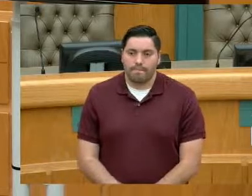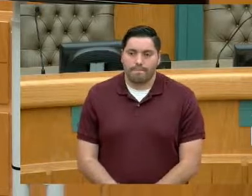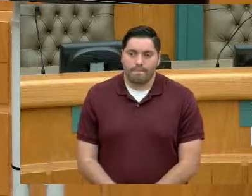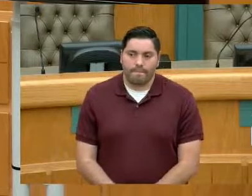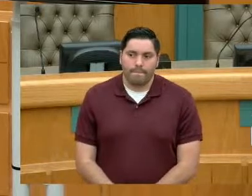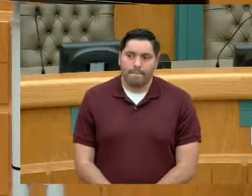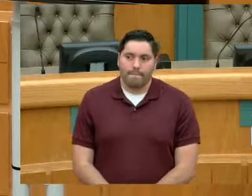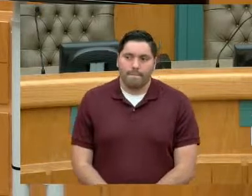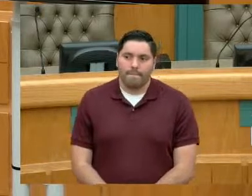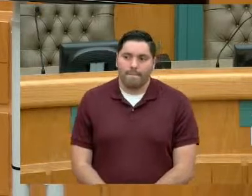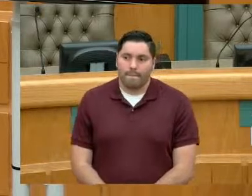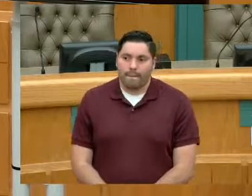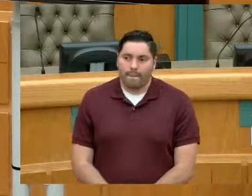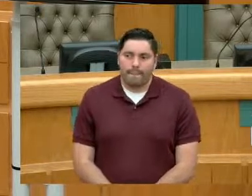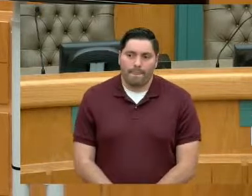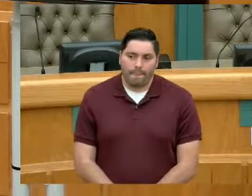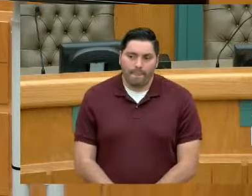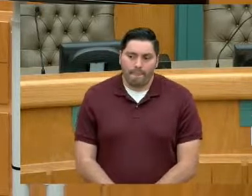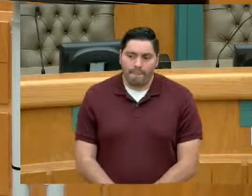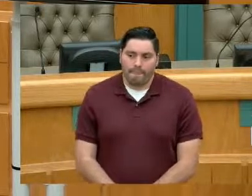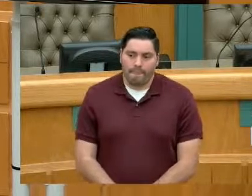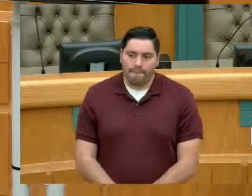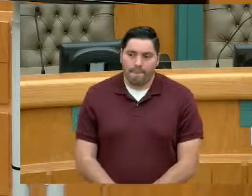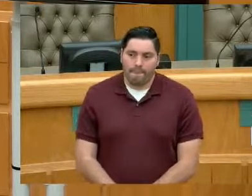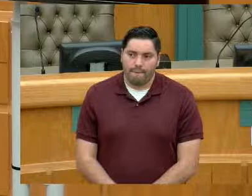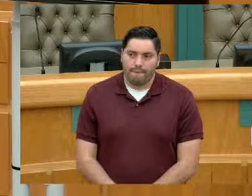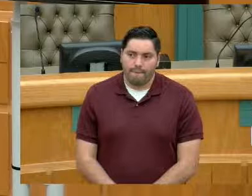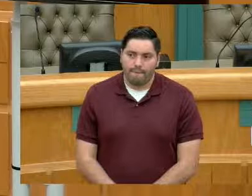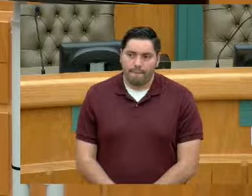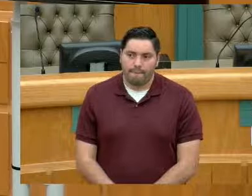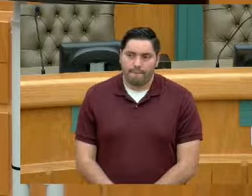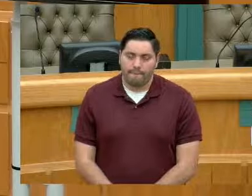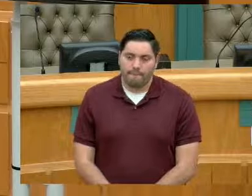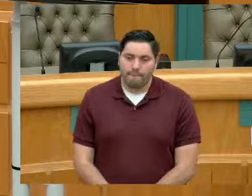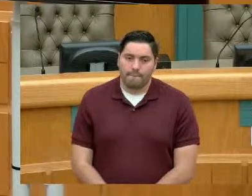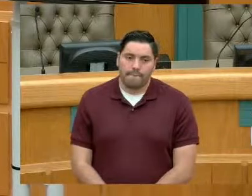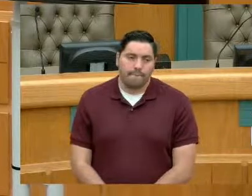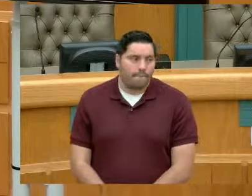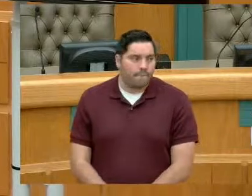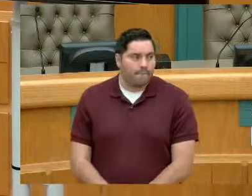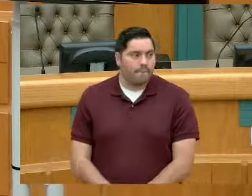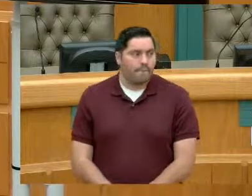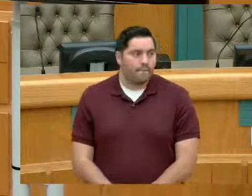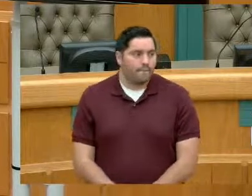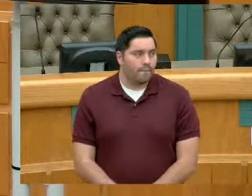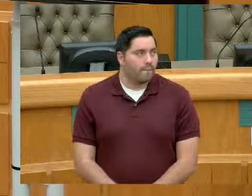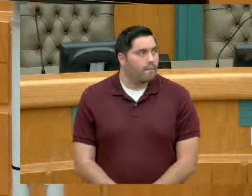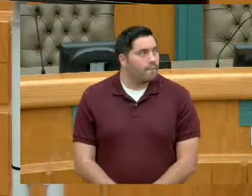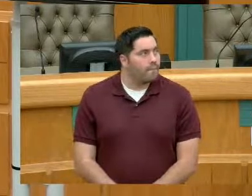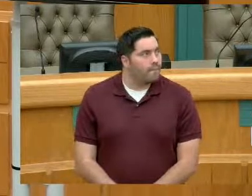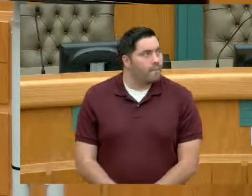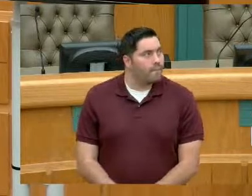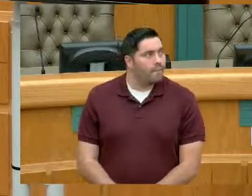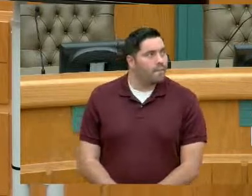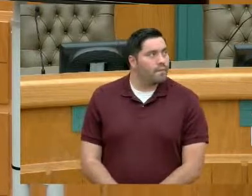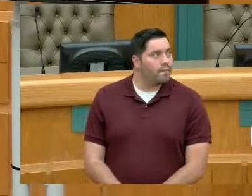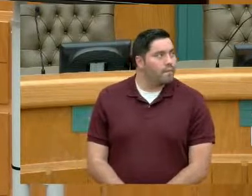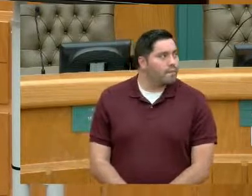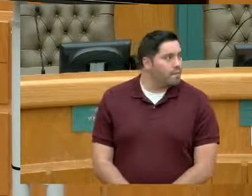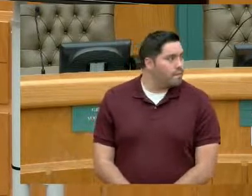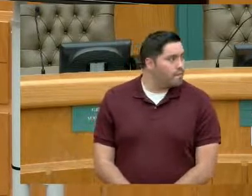toma de 32 especímenes. El próximo día será el 9 de junio en el Centro Hilltop en Calallen. Para pedir una cita, llame